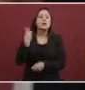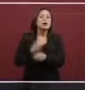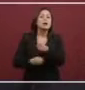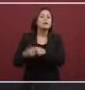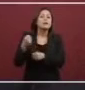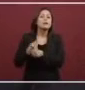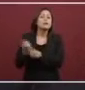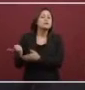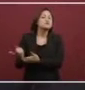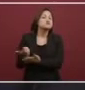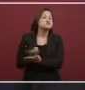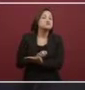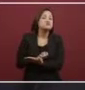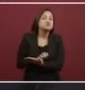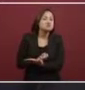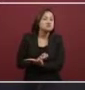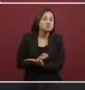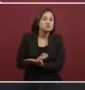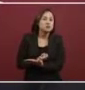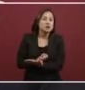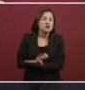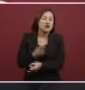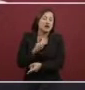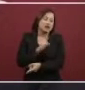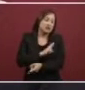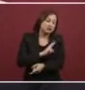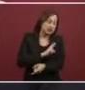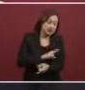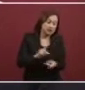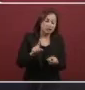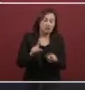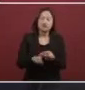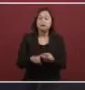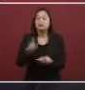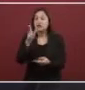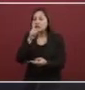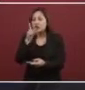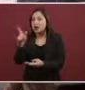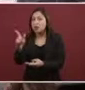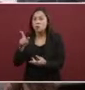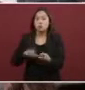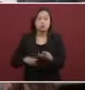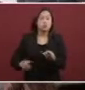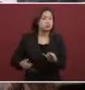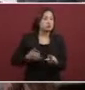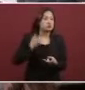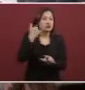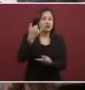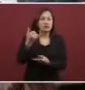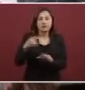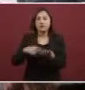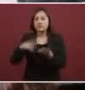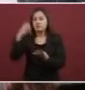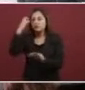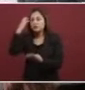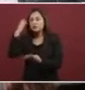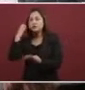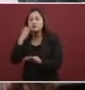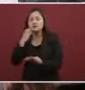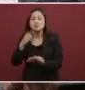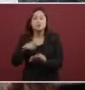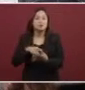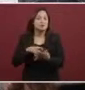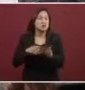me han pagado ni renta, ni luz, ni teléfonos, ni estacionamientos, ni ningún